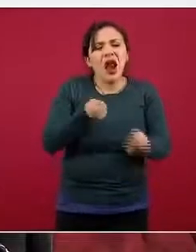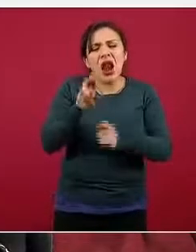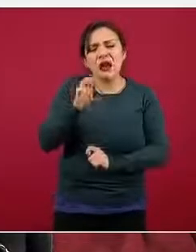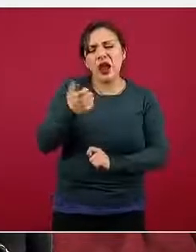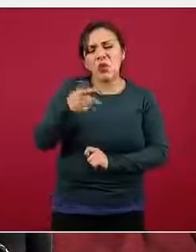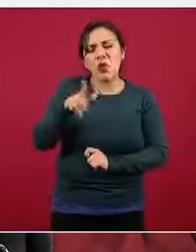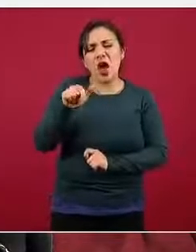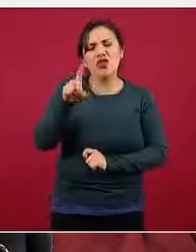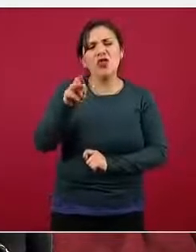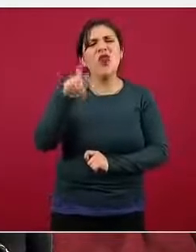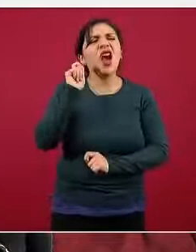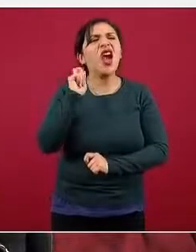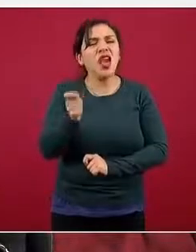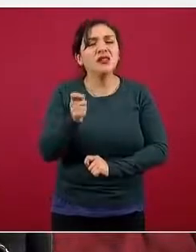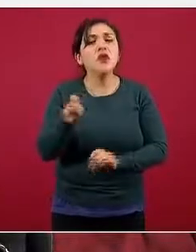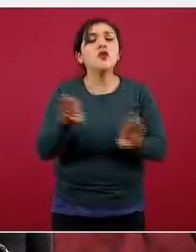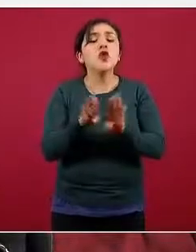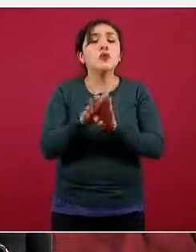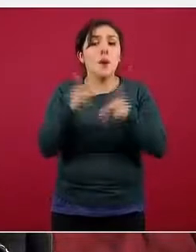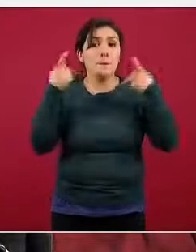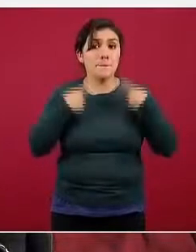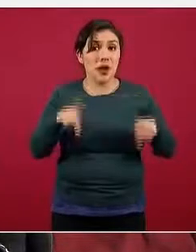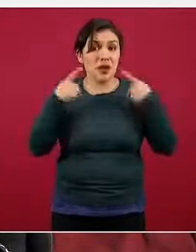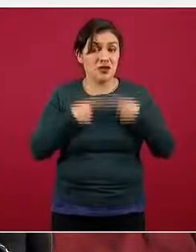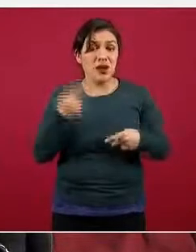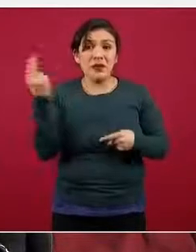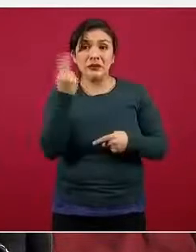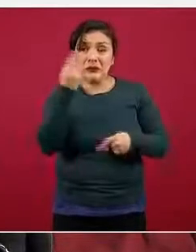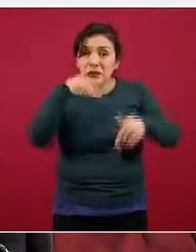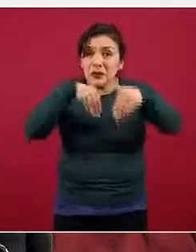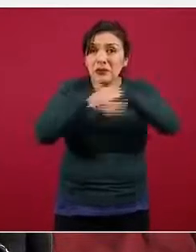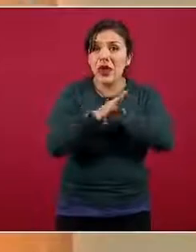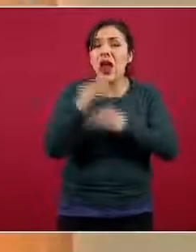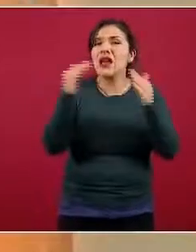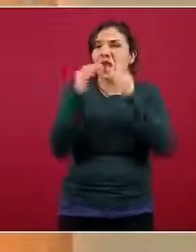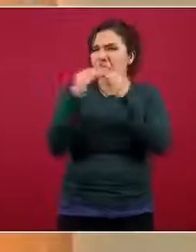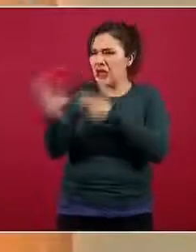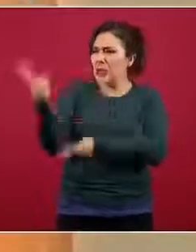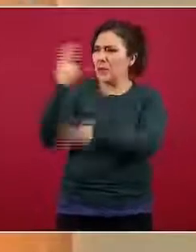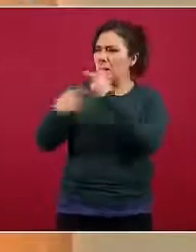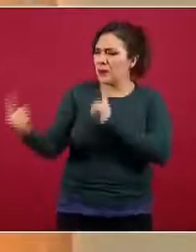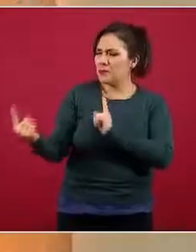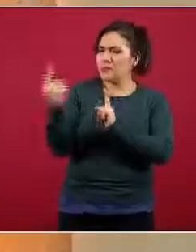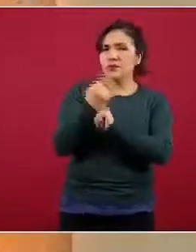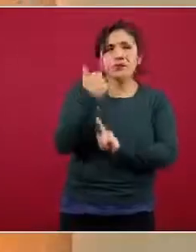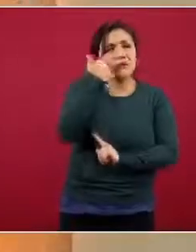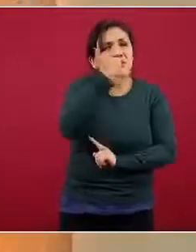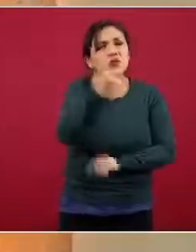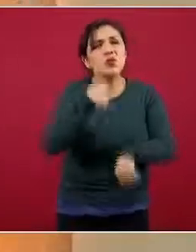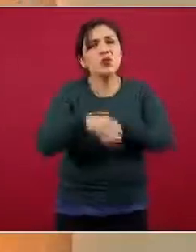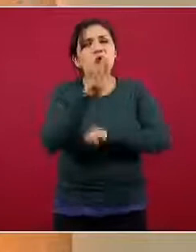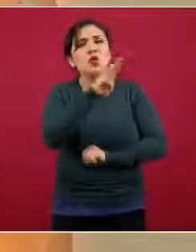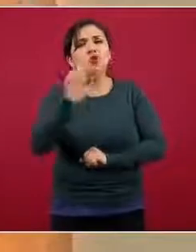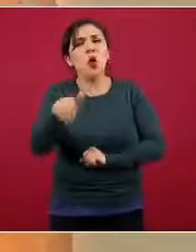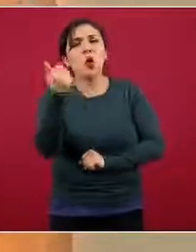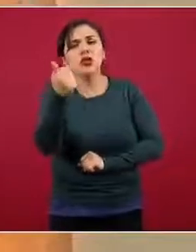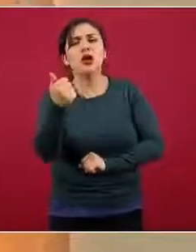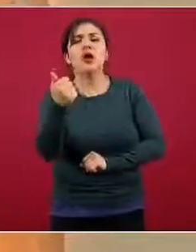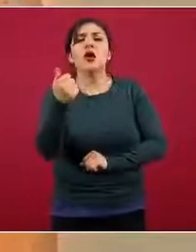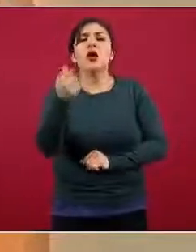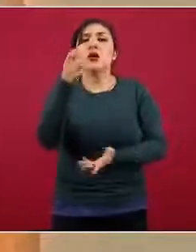es la regulación de pacientes que, ya sea que vienen de sus domicilios, hablan al 911, se